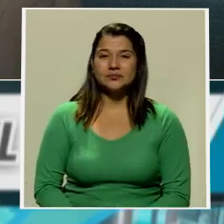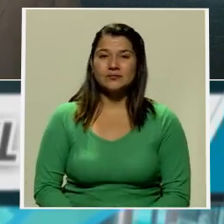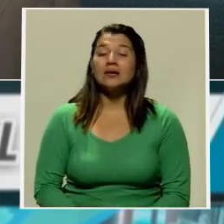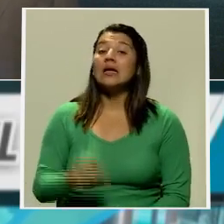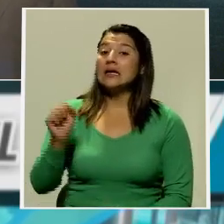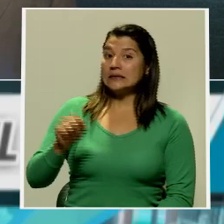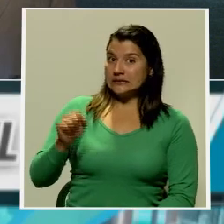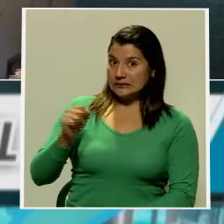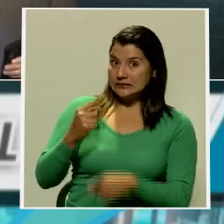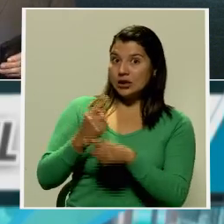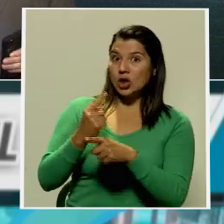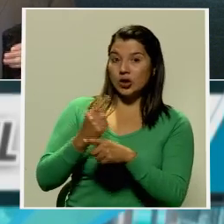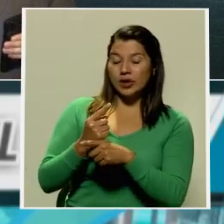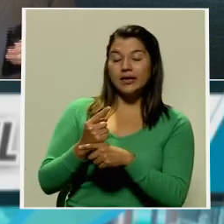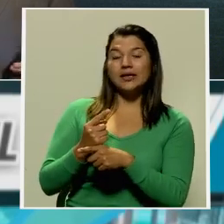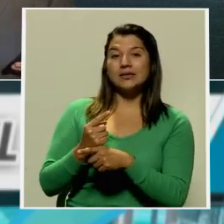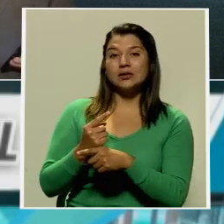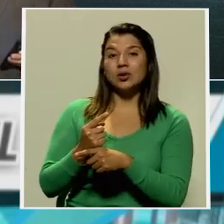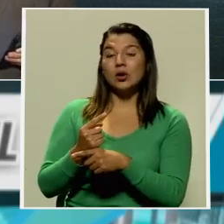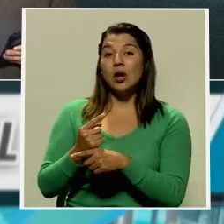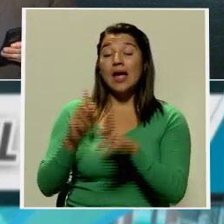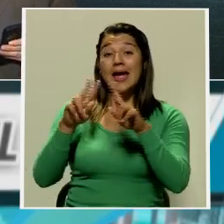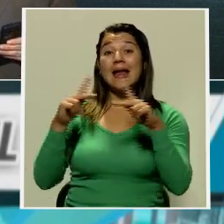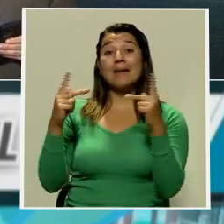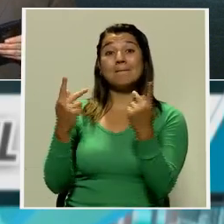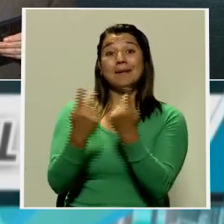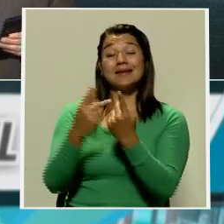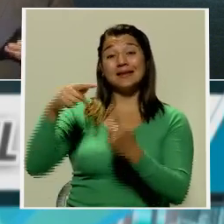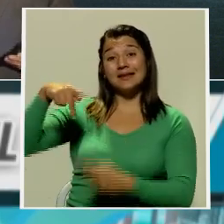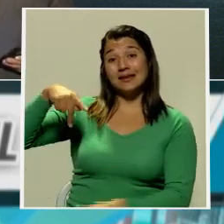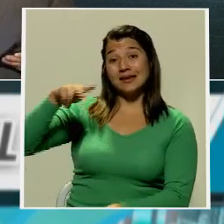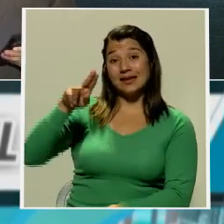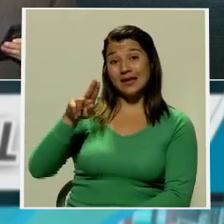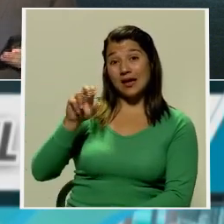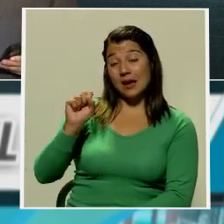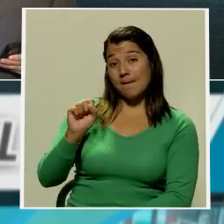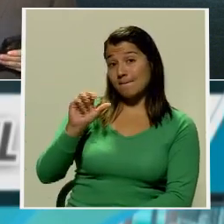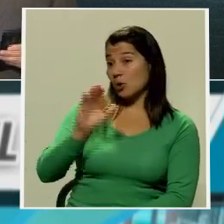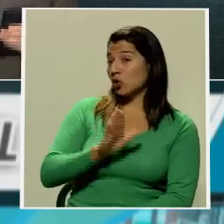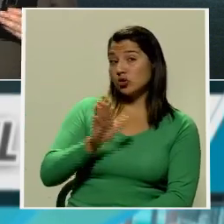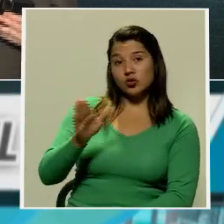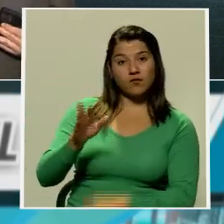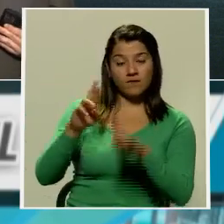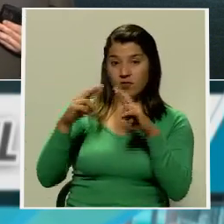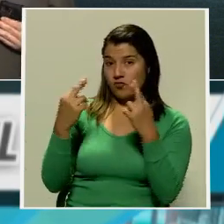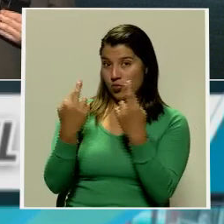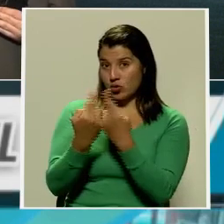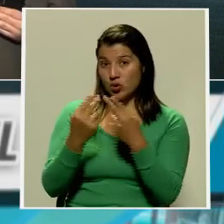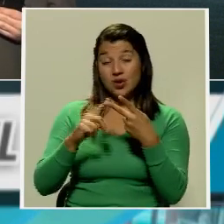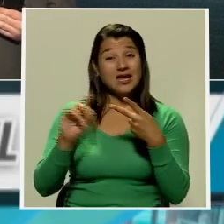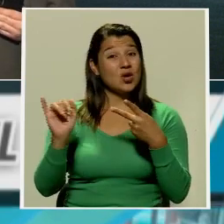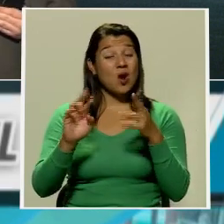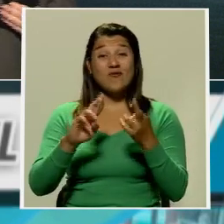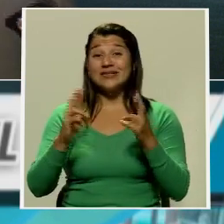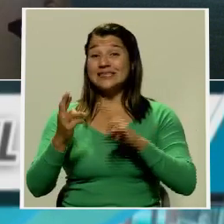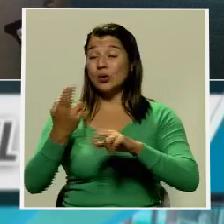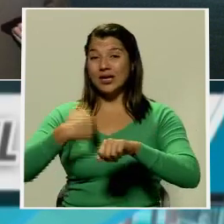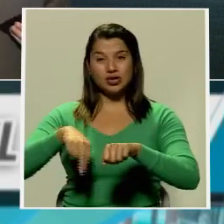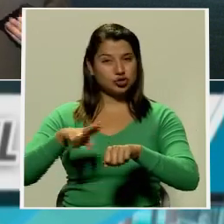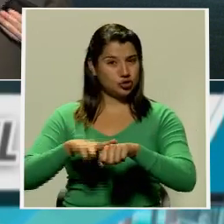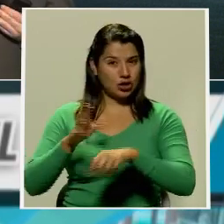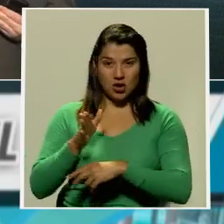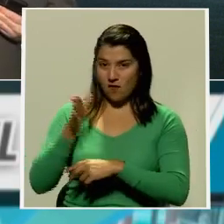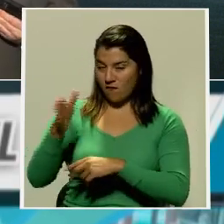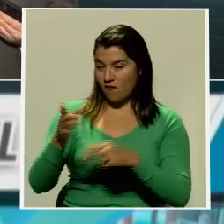Así es, don Ernesto. Bueno, no, el Partido Unidad Social Cristiana no llegó a este encuentro, tampoco Restauración Nacional,